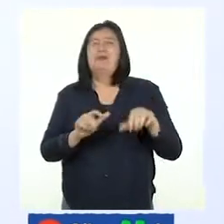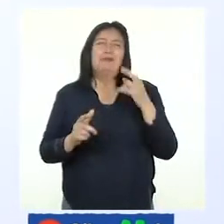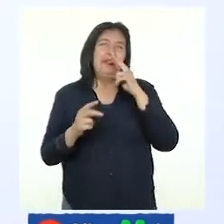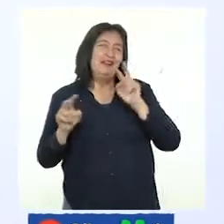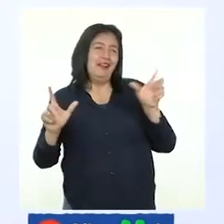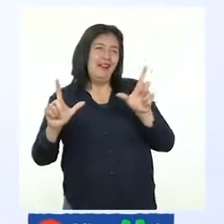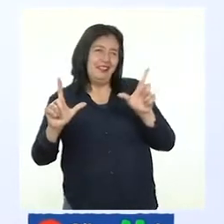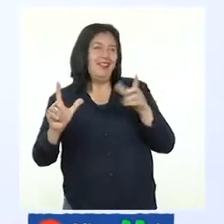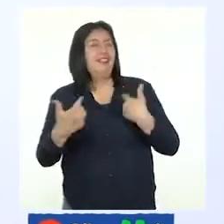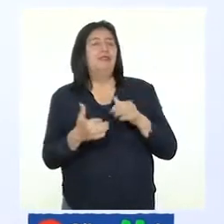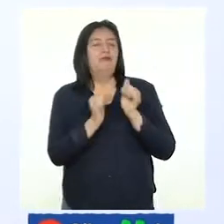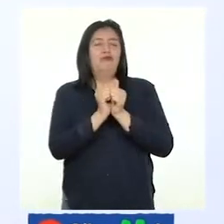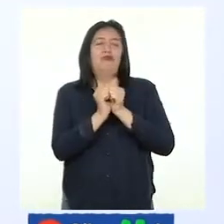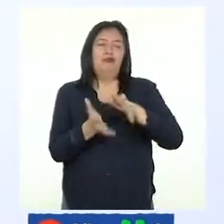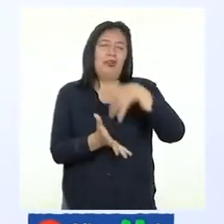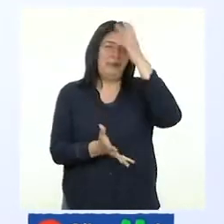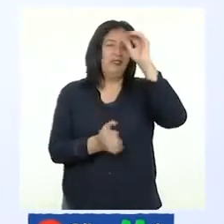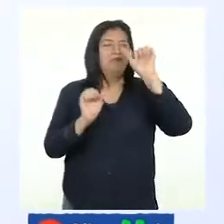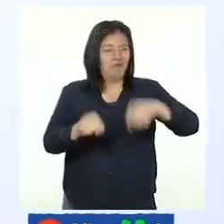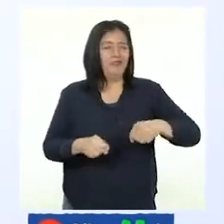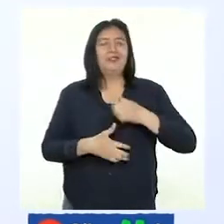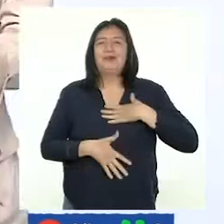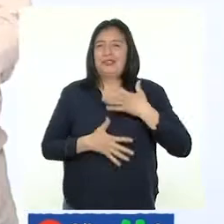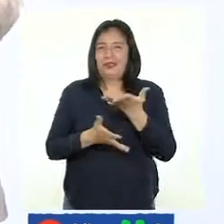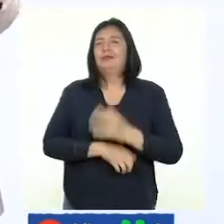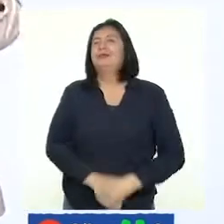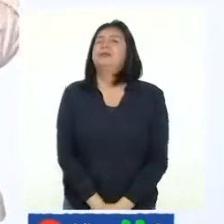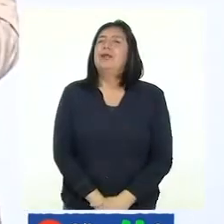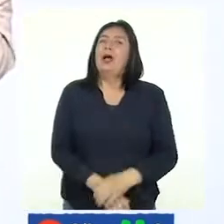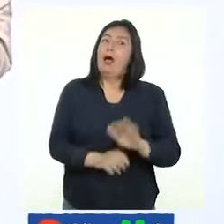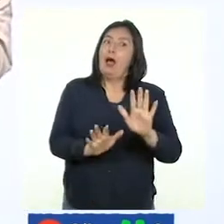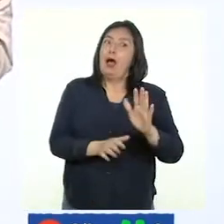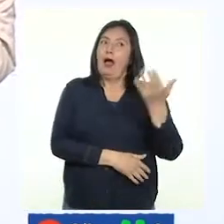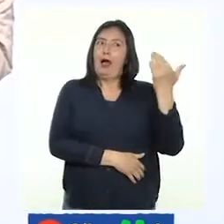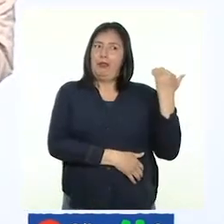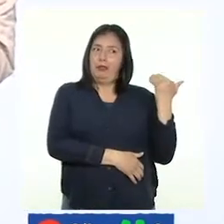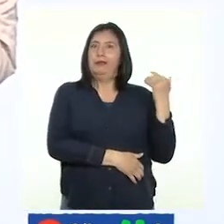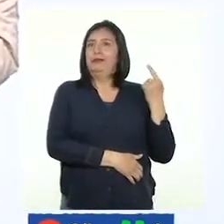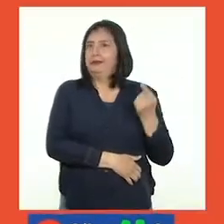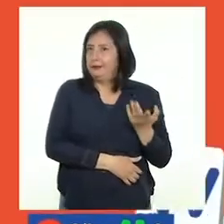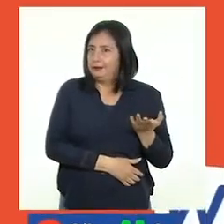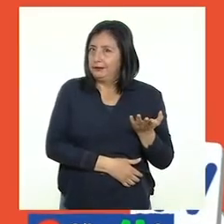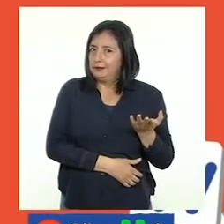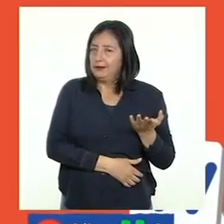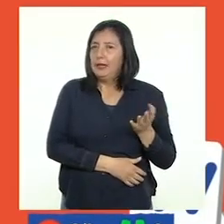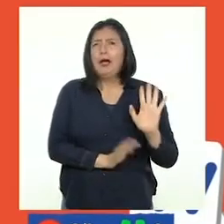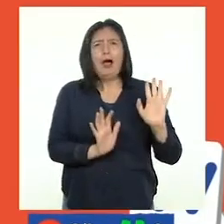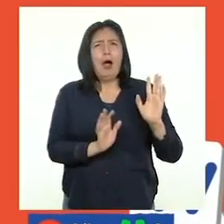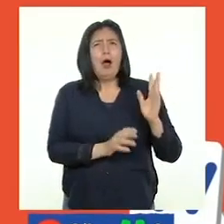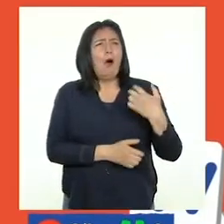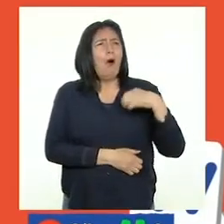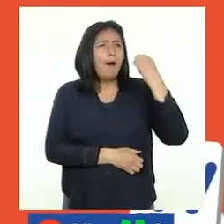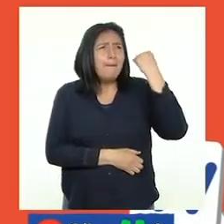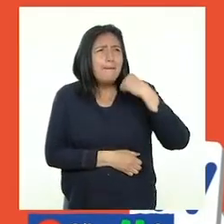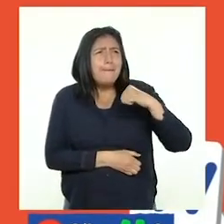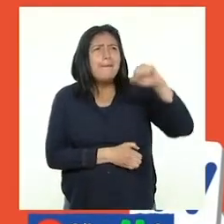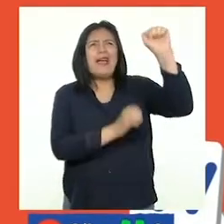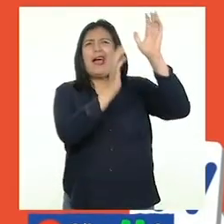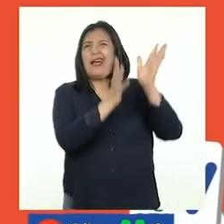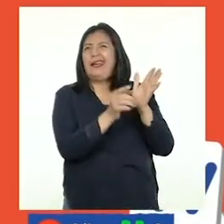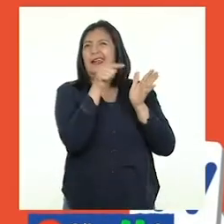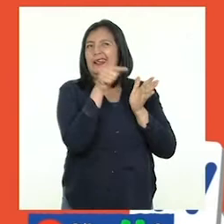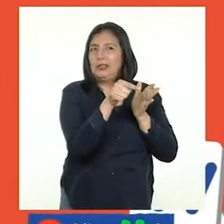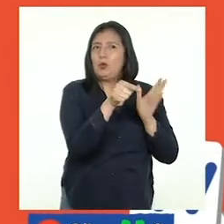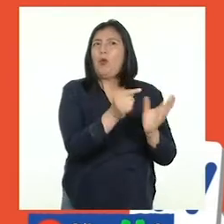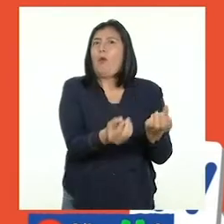tele. Aprender juntos siempre es más divertido. En el programa anterior, Viajerito nos mostró